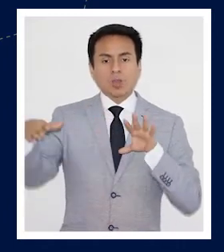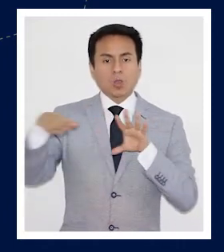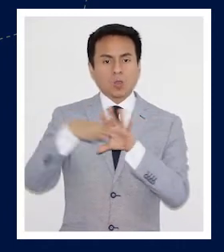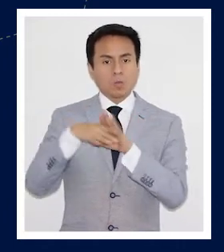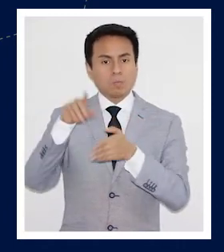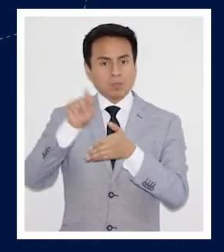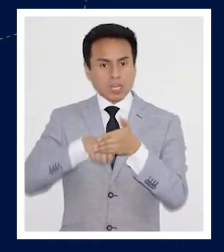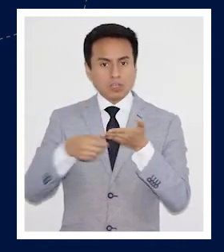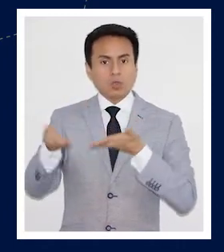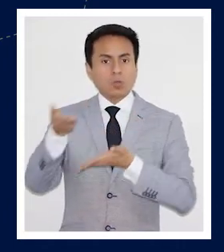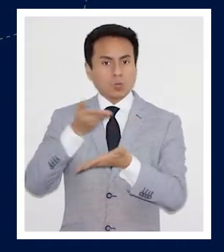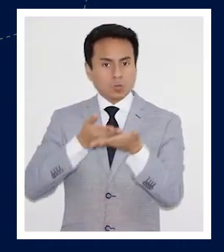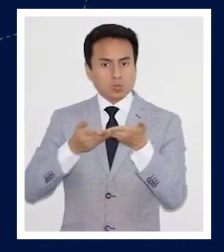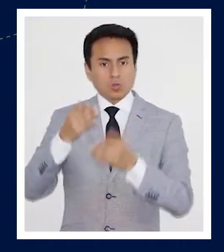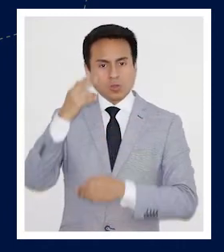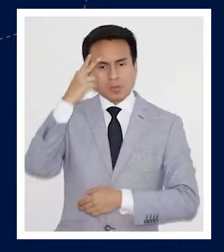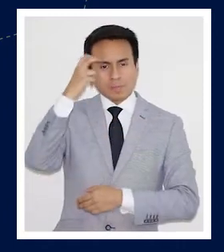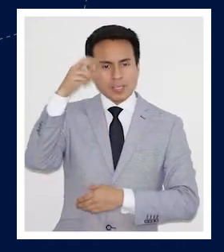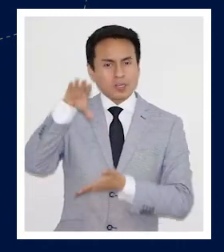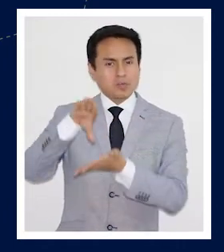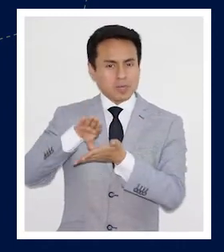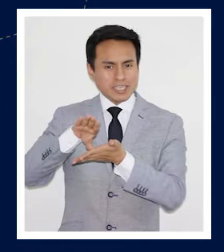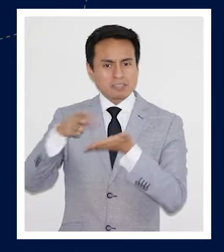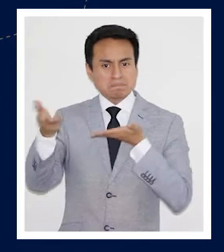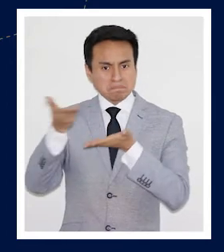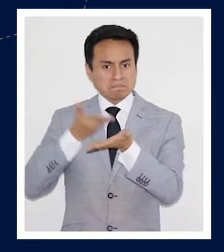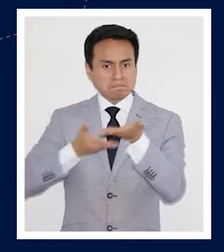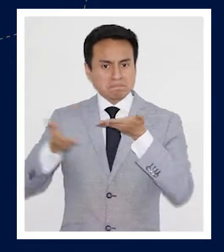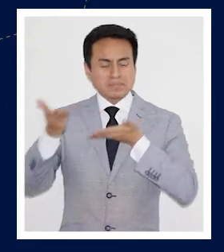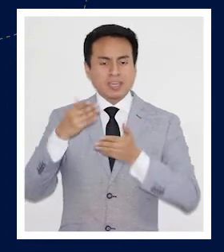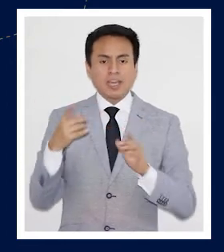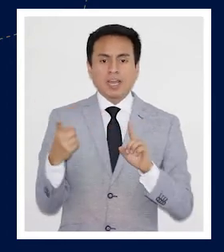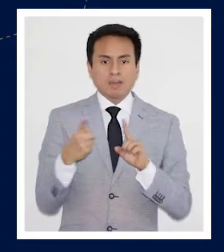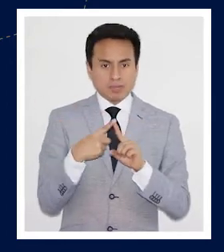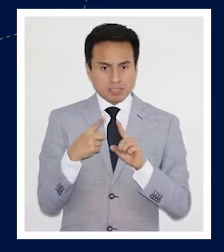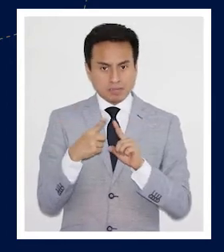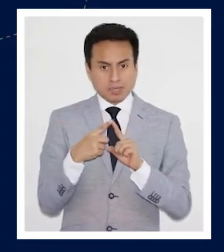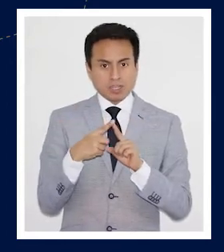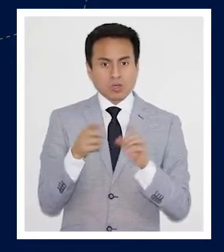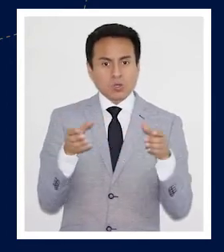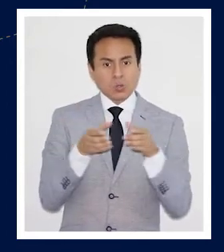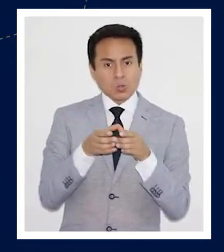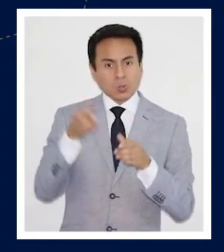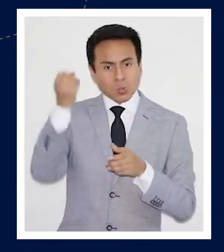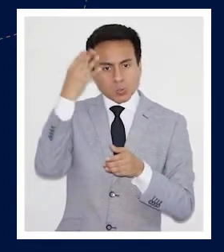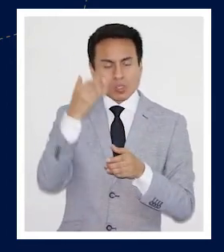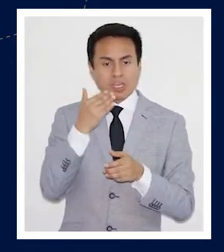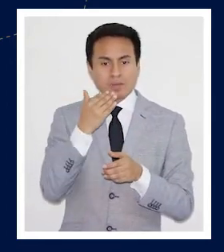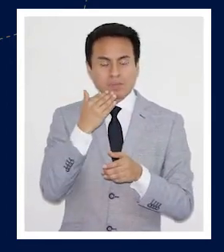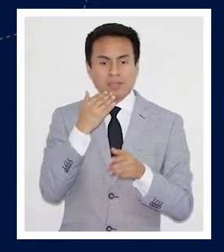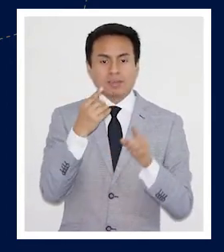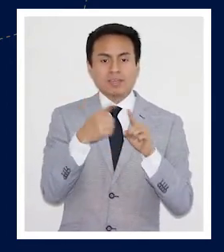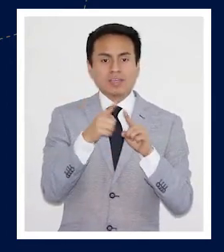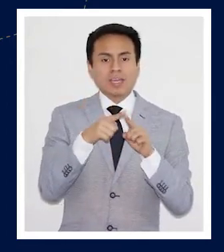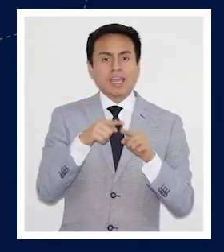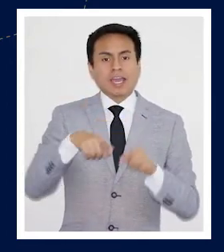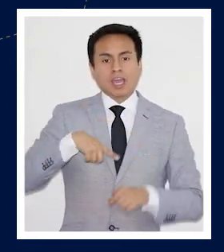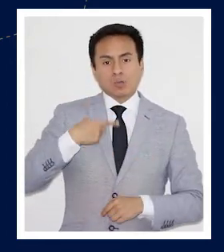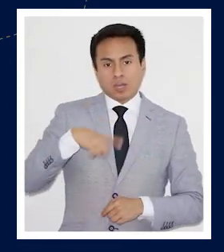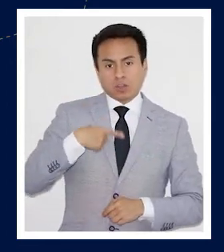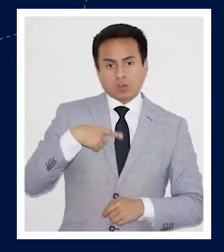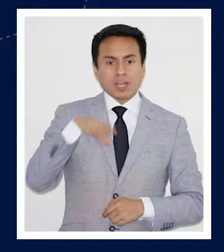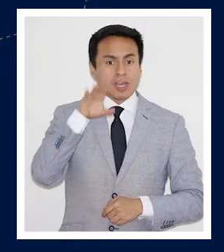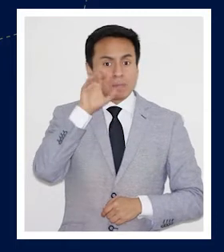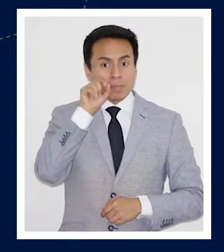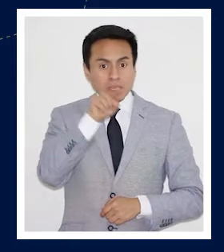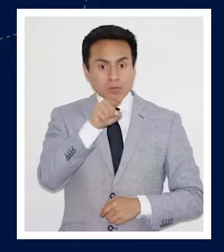llevamos un convenio en conjunto con México y han participado de nuestros cursos también gente de